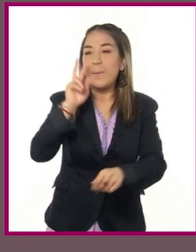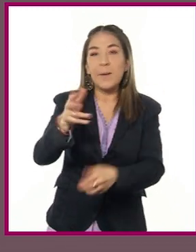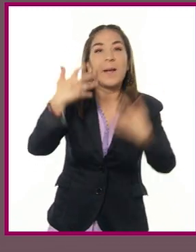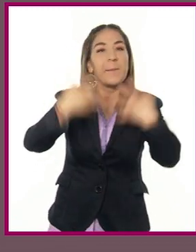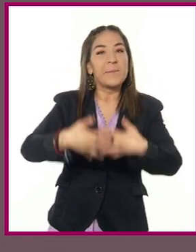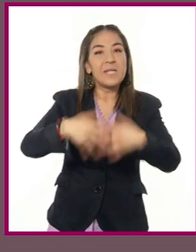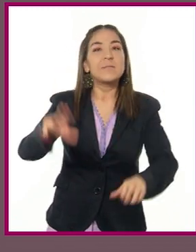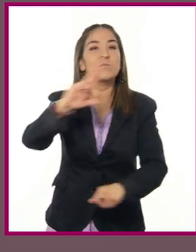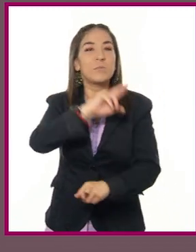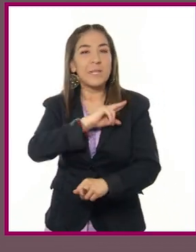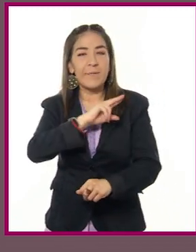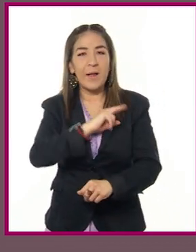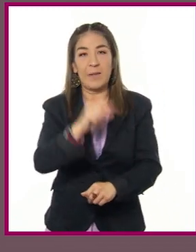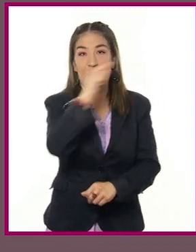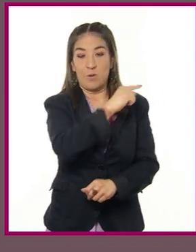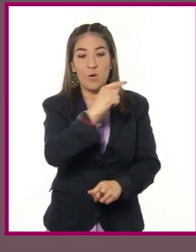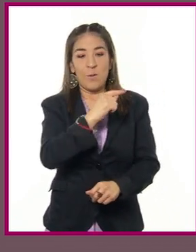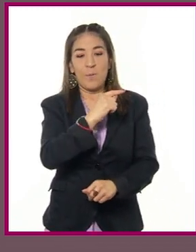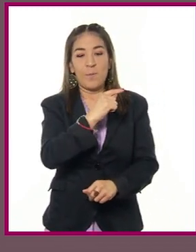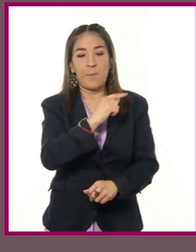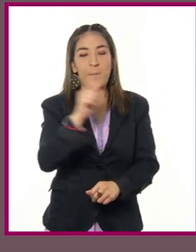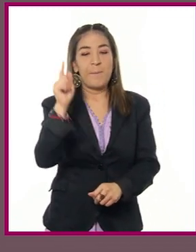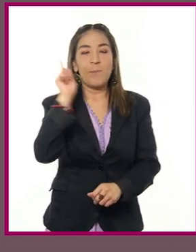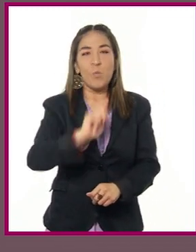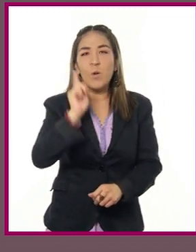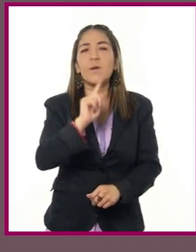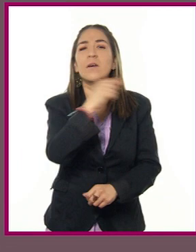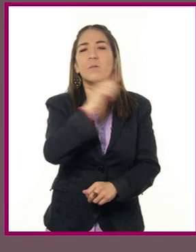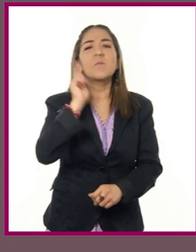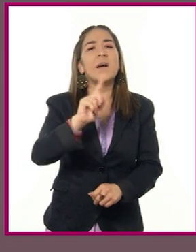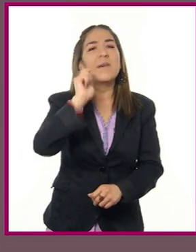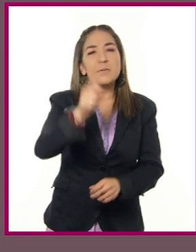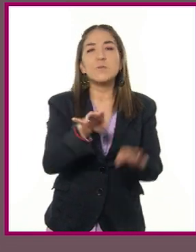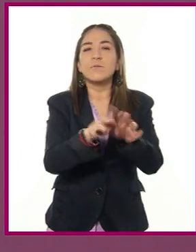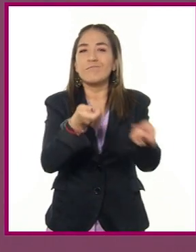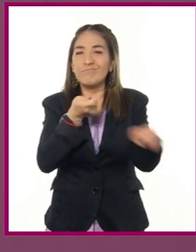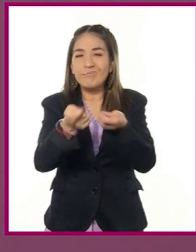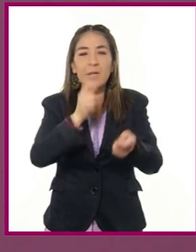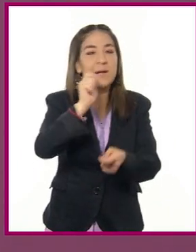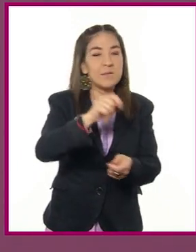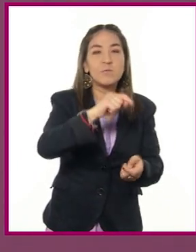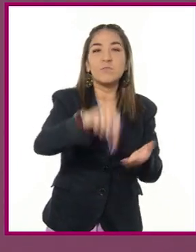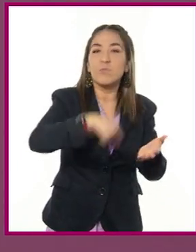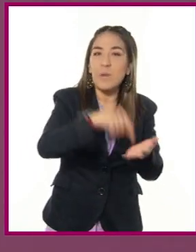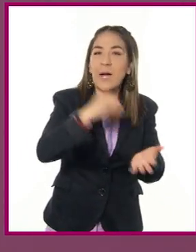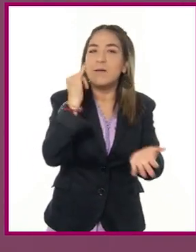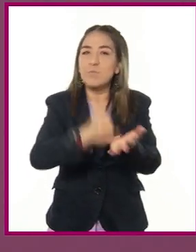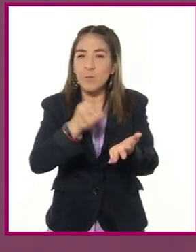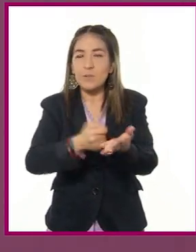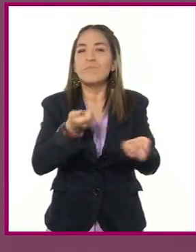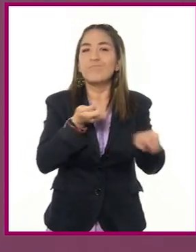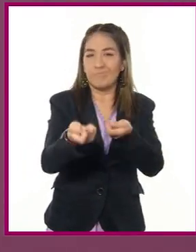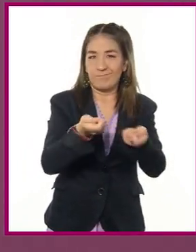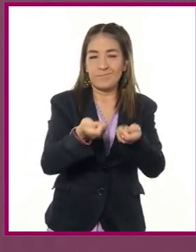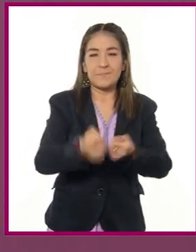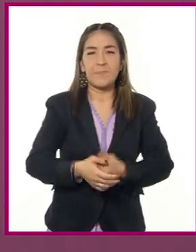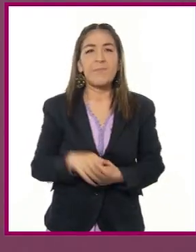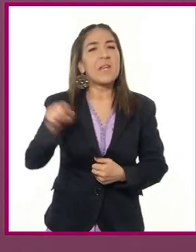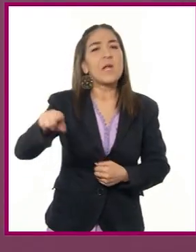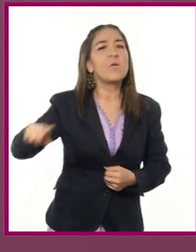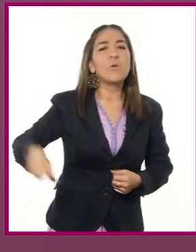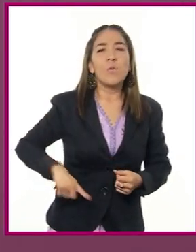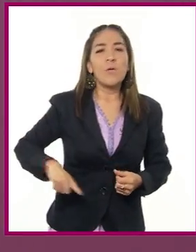públicas. Thatcher tenía como preocupación principal el control de la inflación. Su